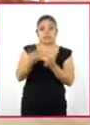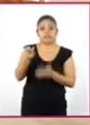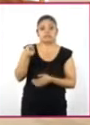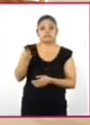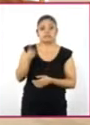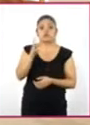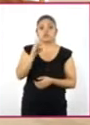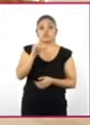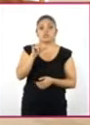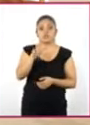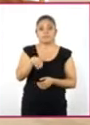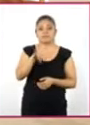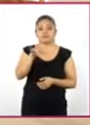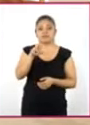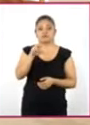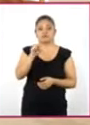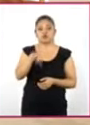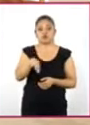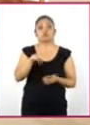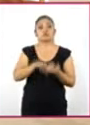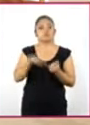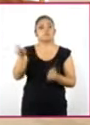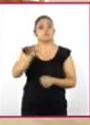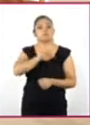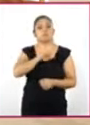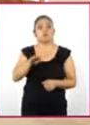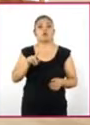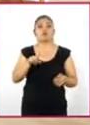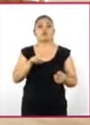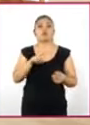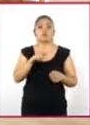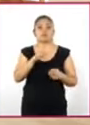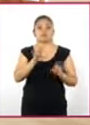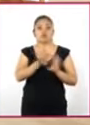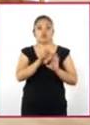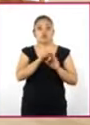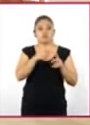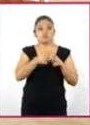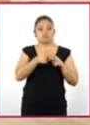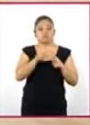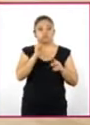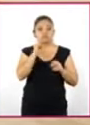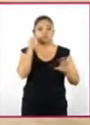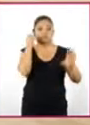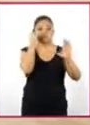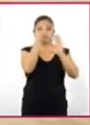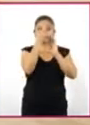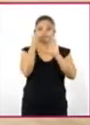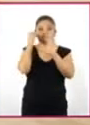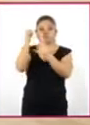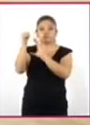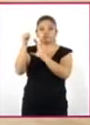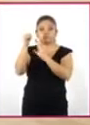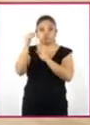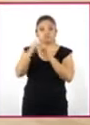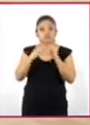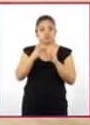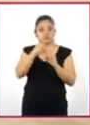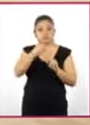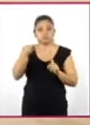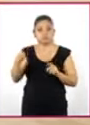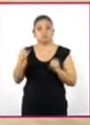las nebulosas, y el campo de estudio de los planetas se amplió aún más. Todos estos avances